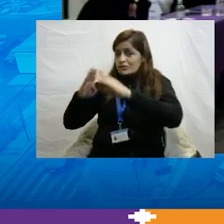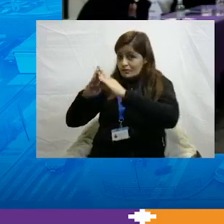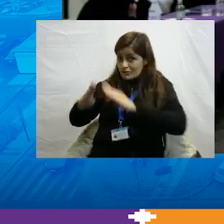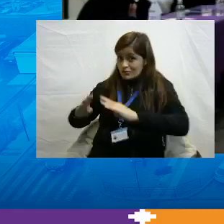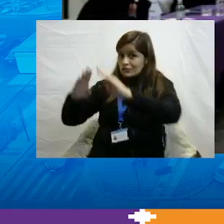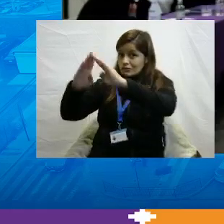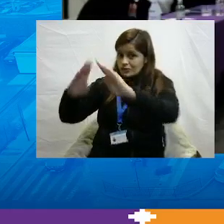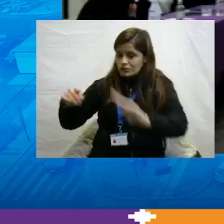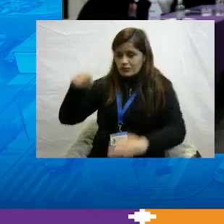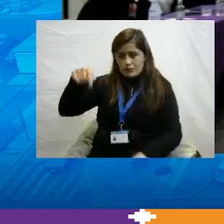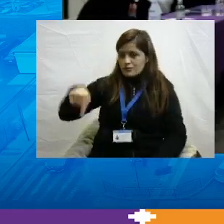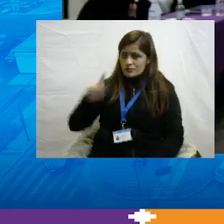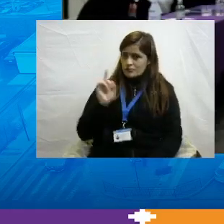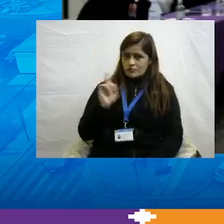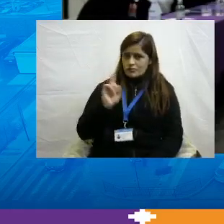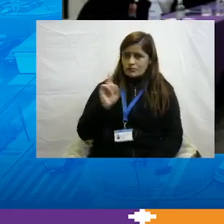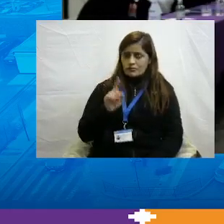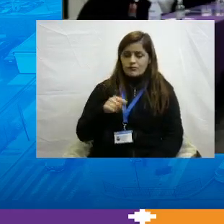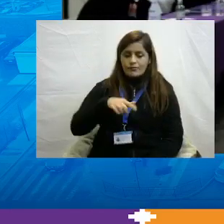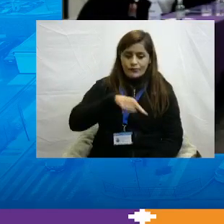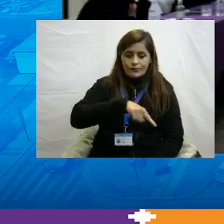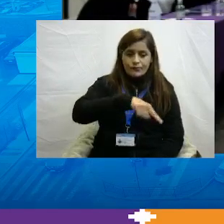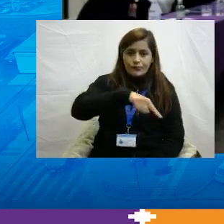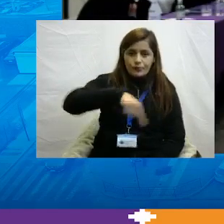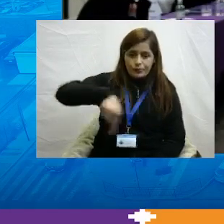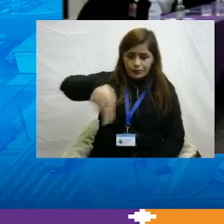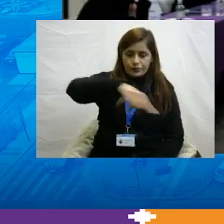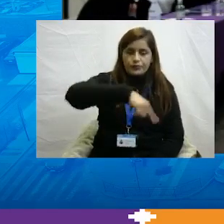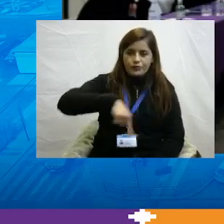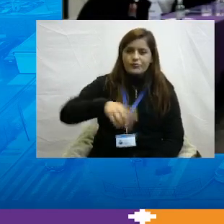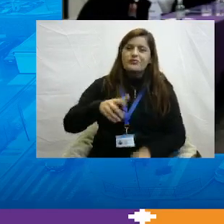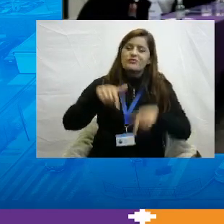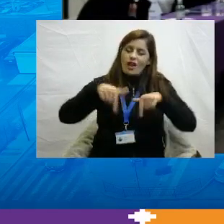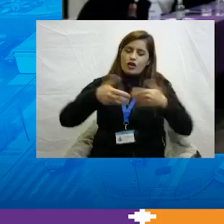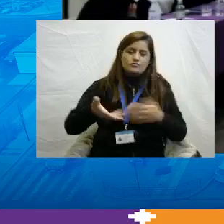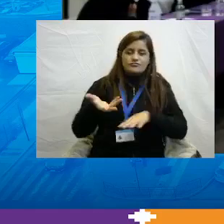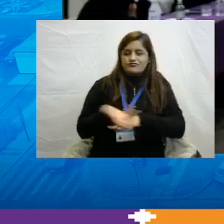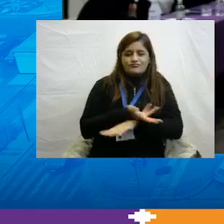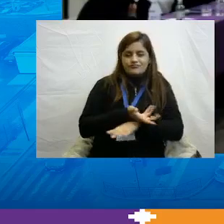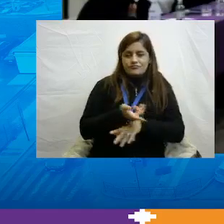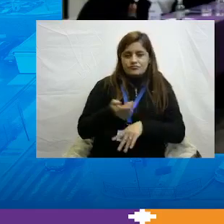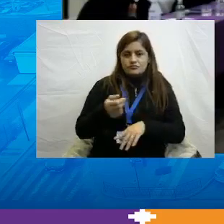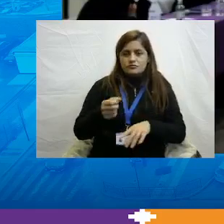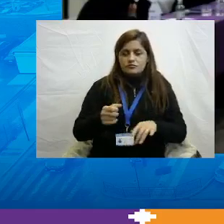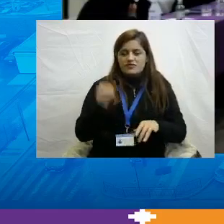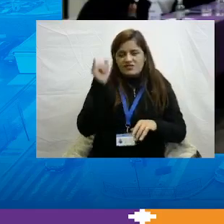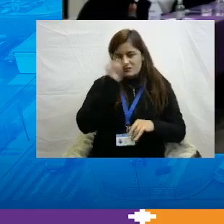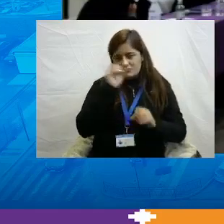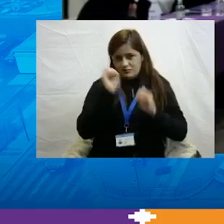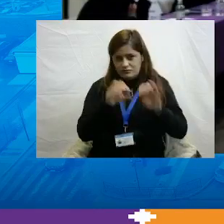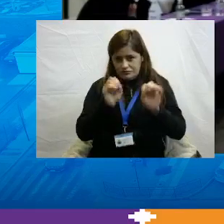hecho, hay un trabajo ya, lo interesante es que hay un trabajo con las distintas organizaciones. Hay